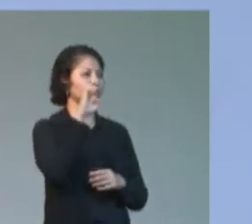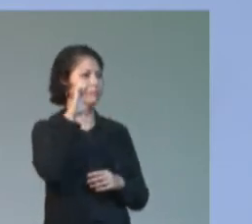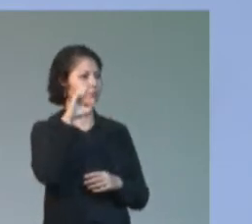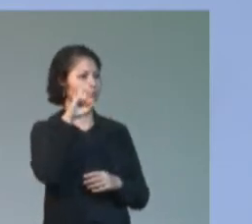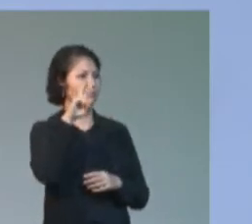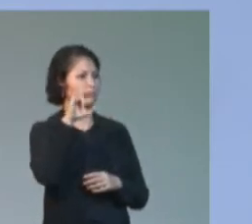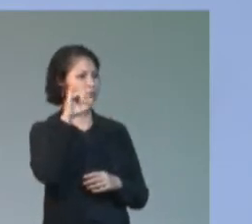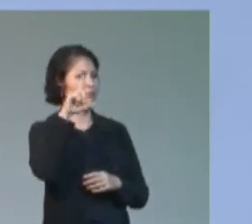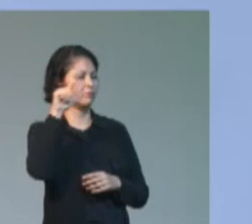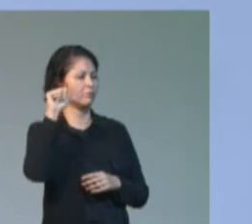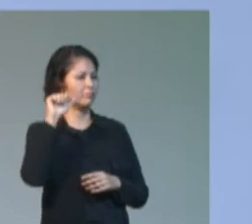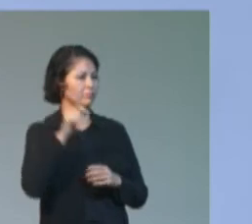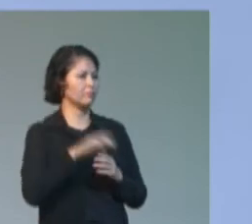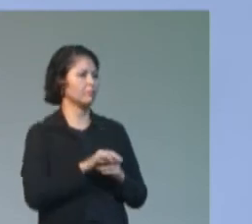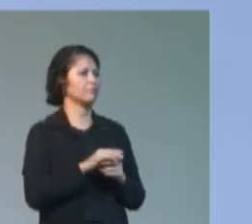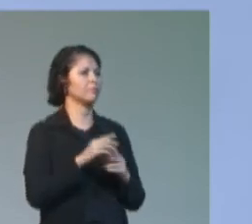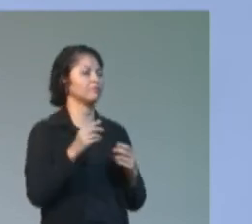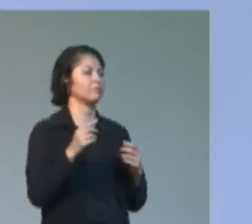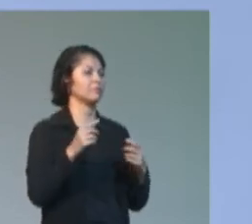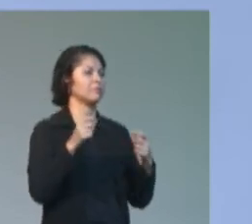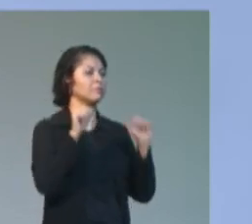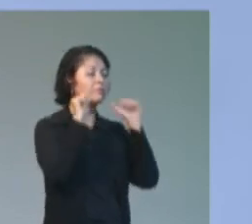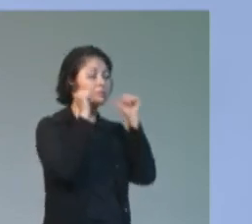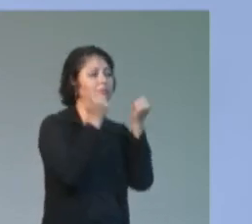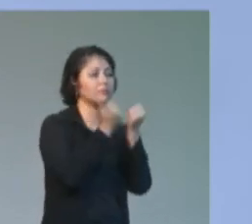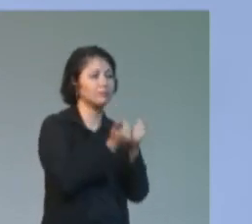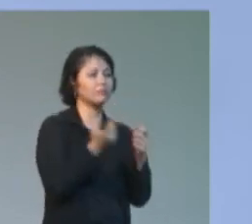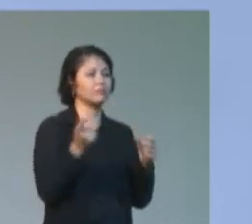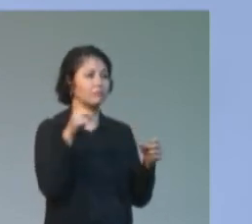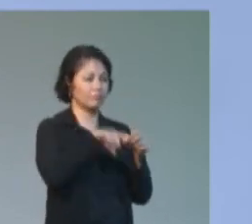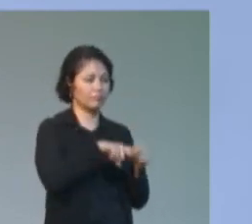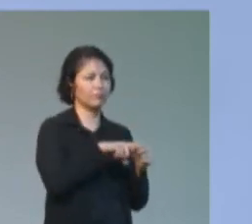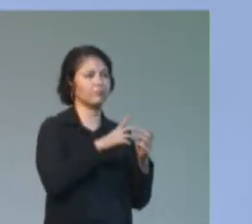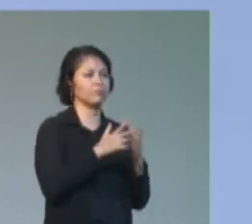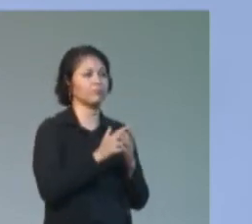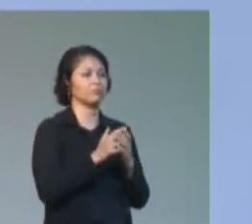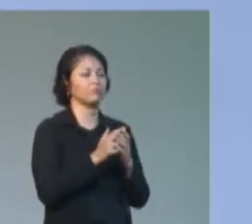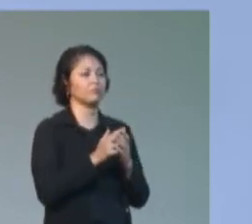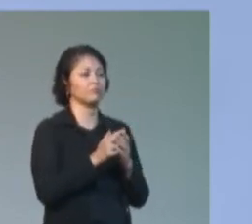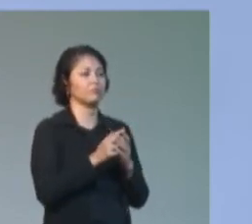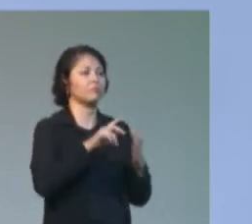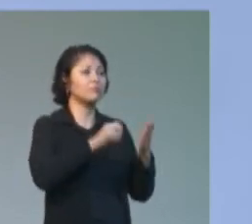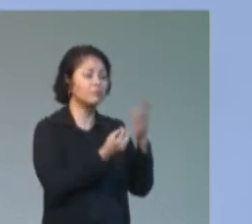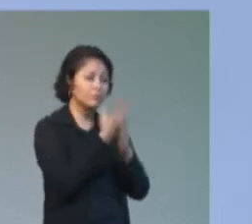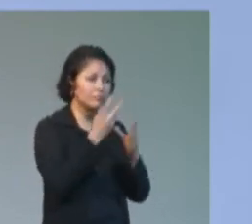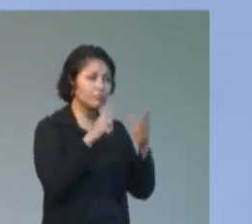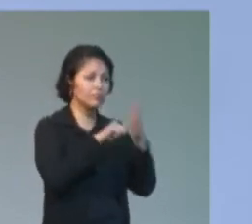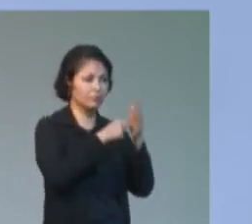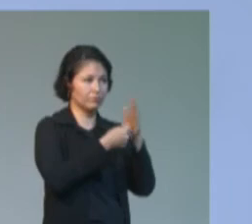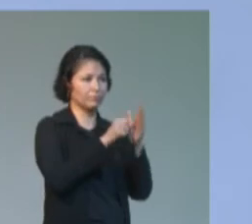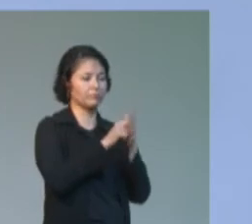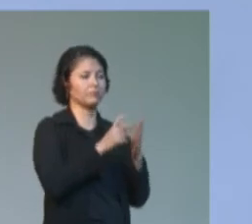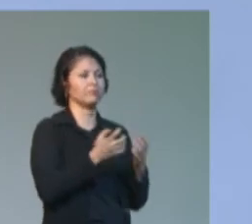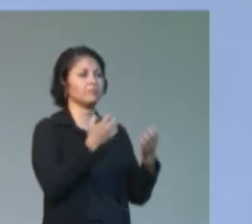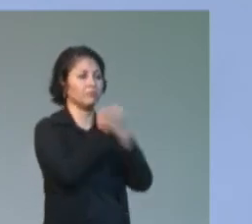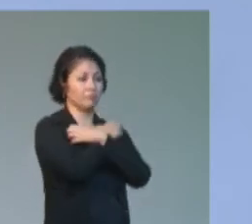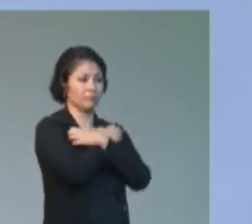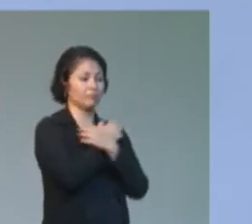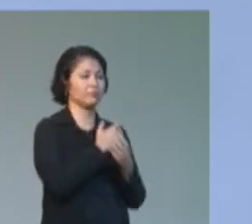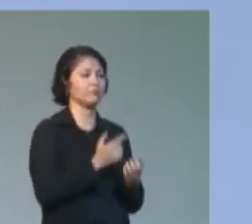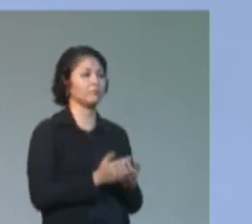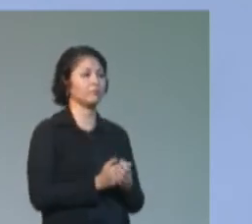sido miembro fundador de edu tech asociación para el desarrollo de la tecnología educativa y las nuevas tecnologías aplicadas a la educación